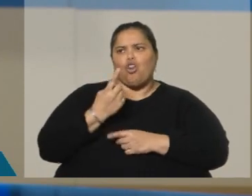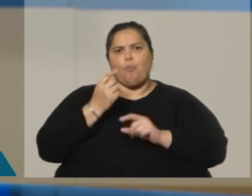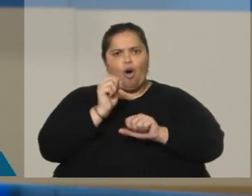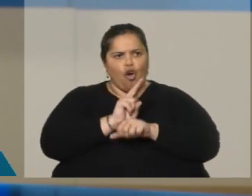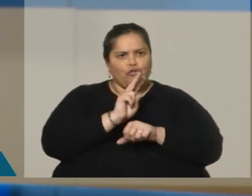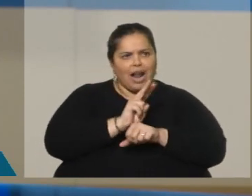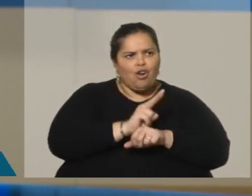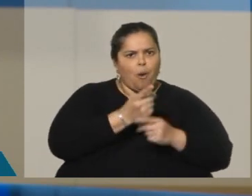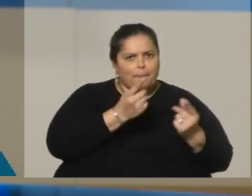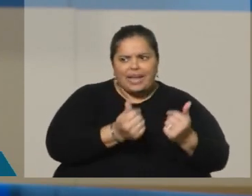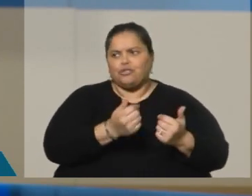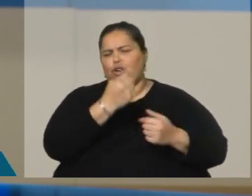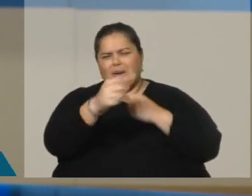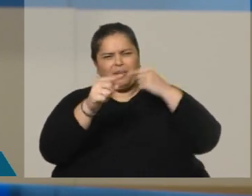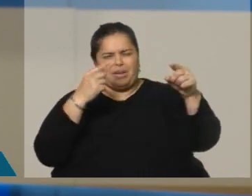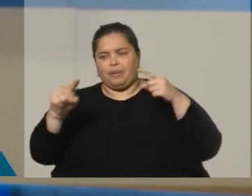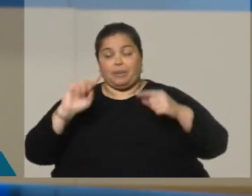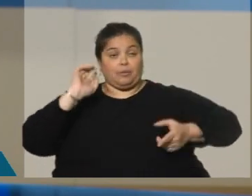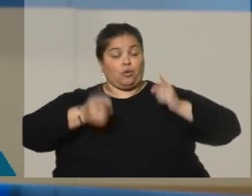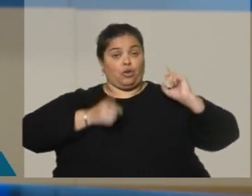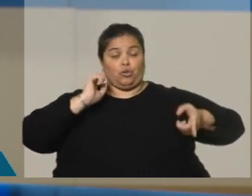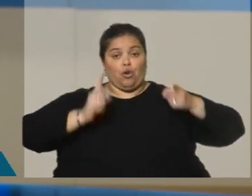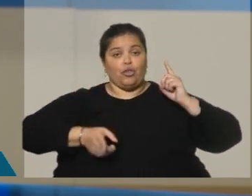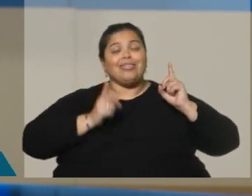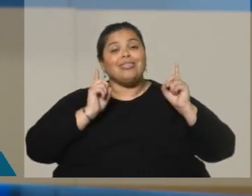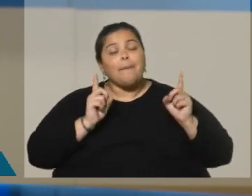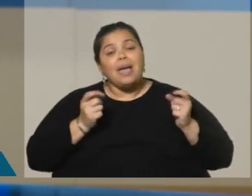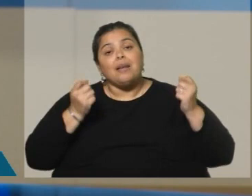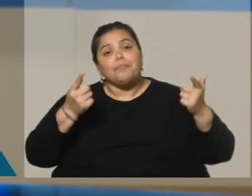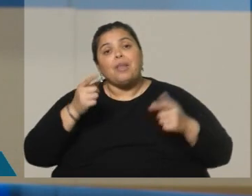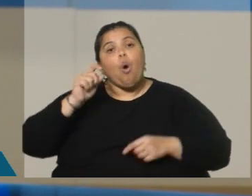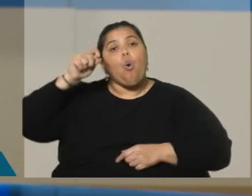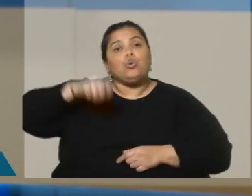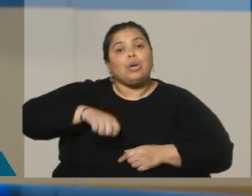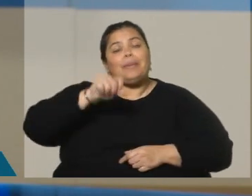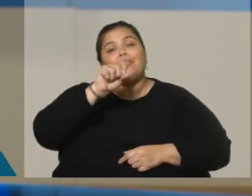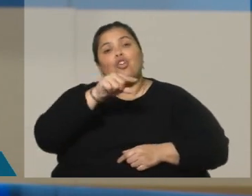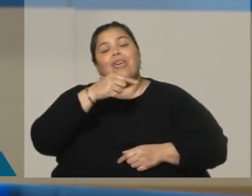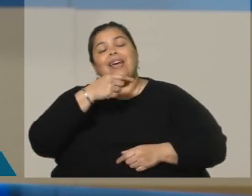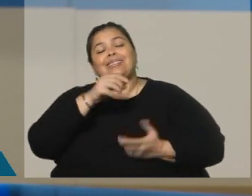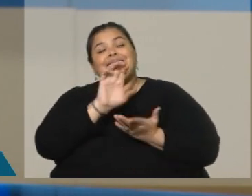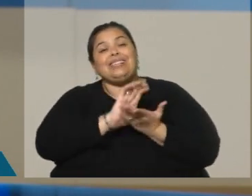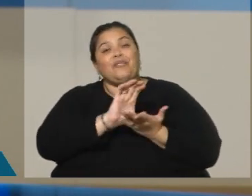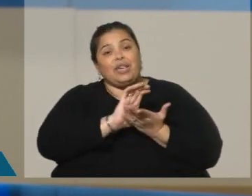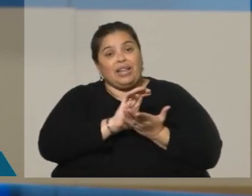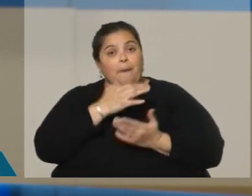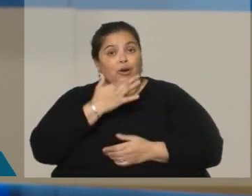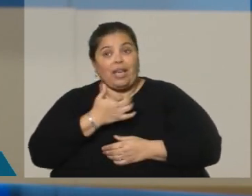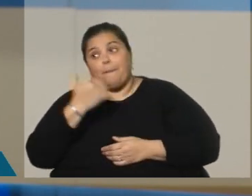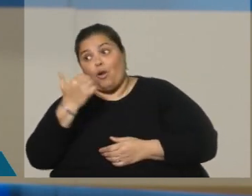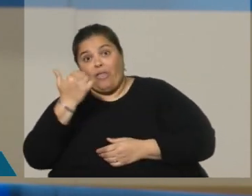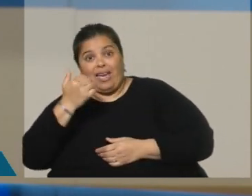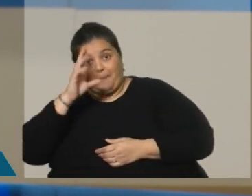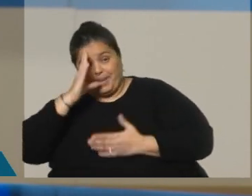precio establecieron el juzgamiento de los civiles por parte de la justicia penal militar